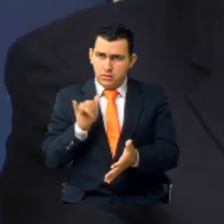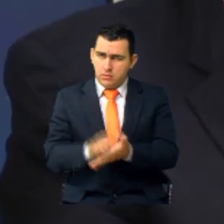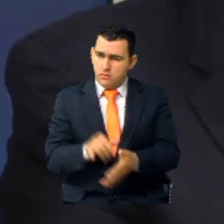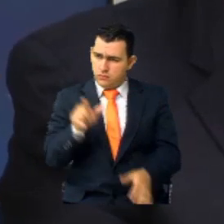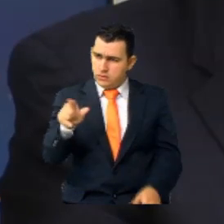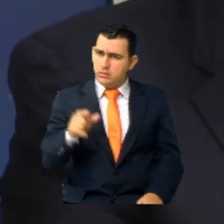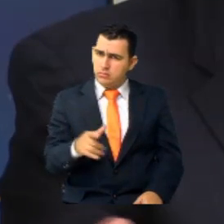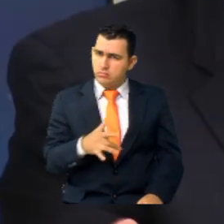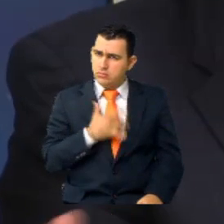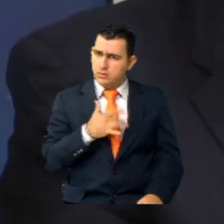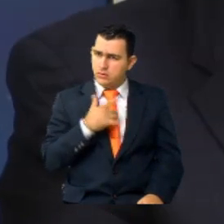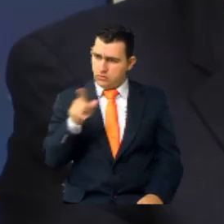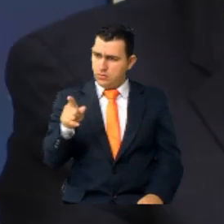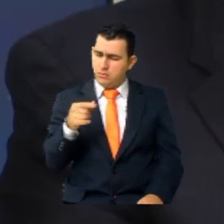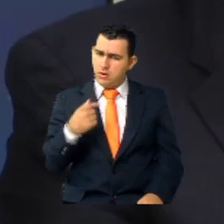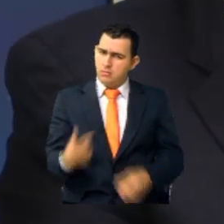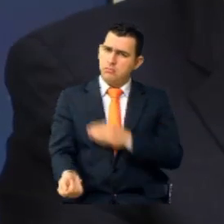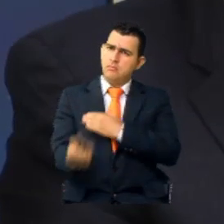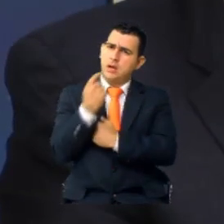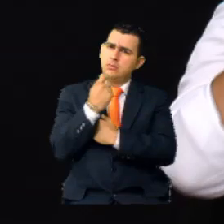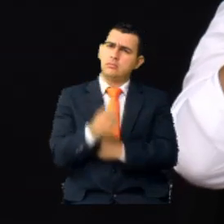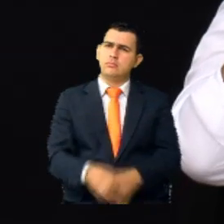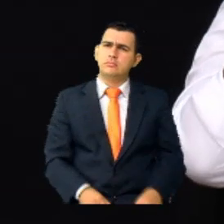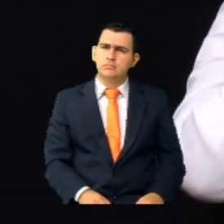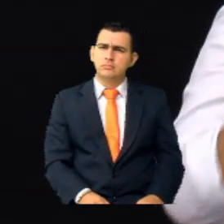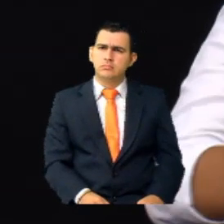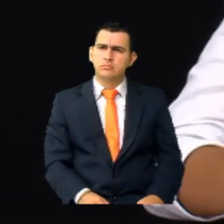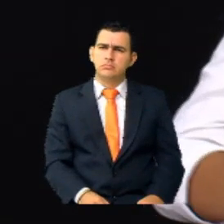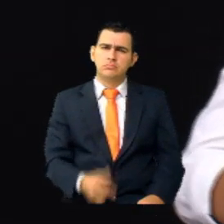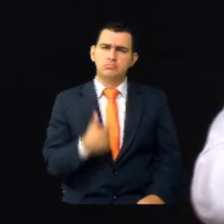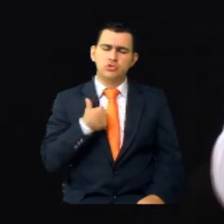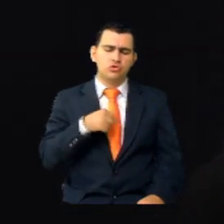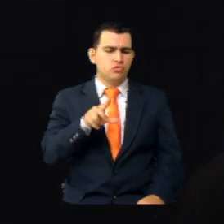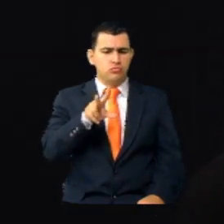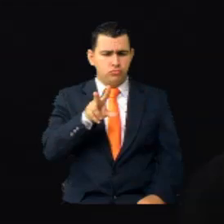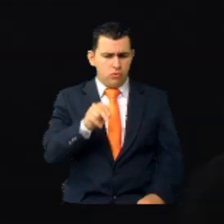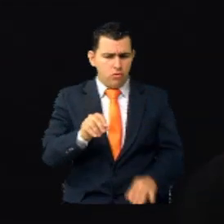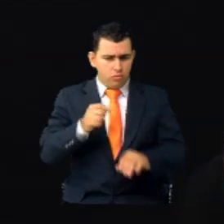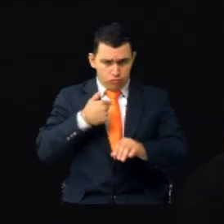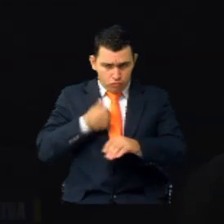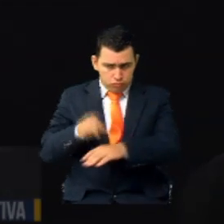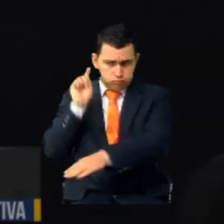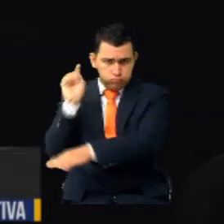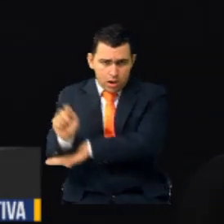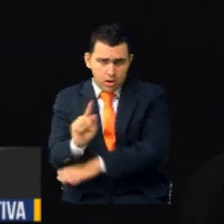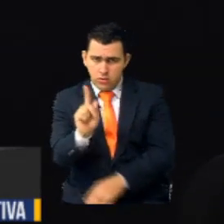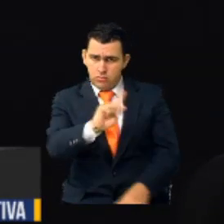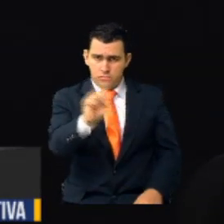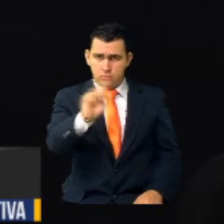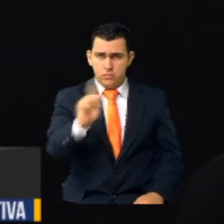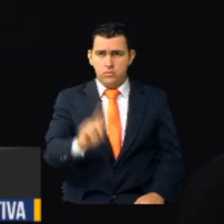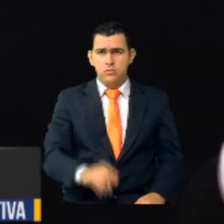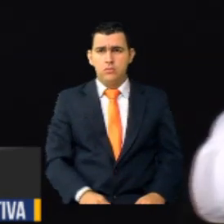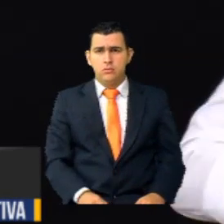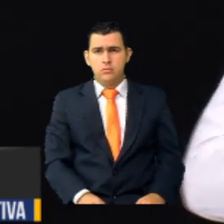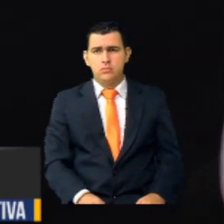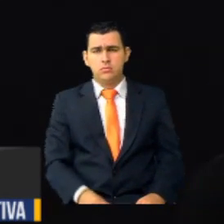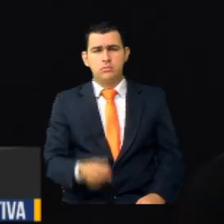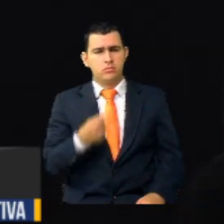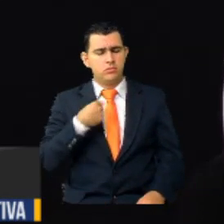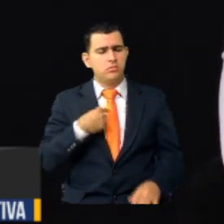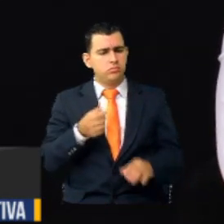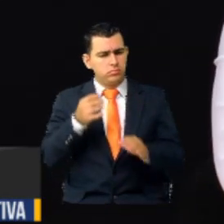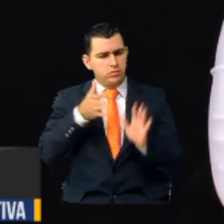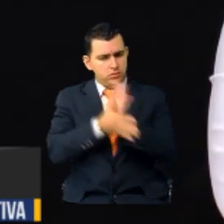expresó. ¿Se siente aludido? No, por supuesto que no, pero quiero decirle a la ciudadanía con toda